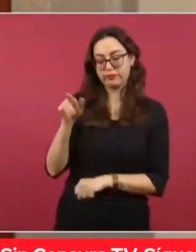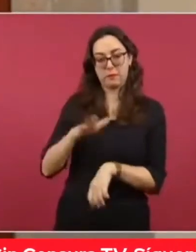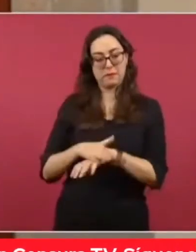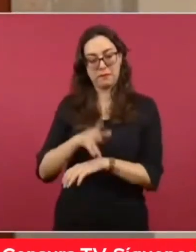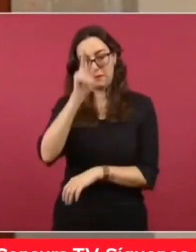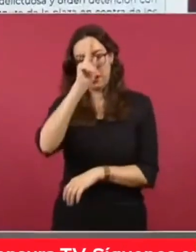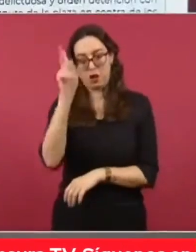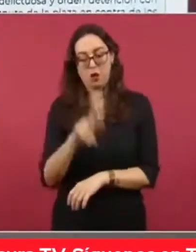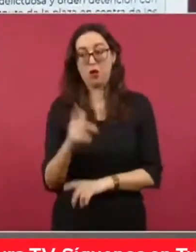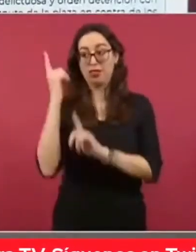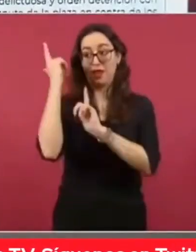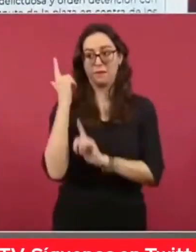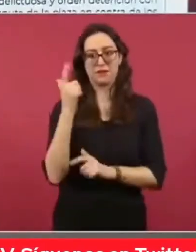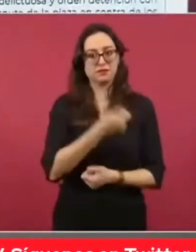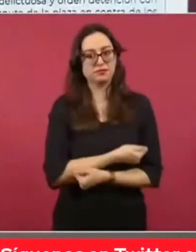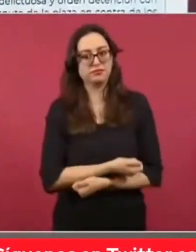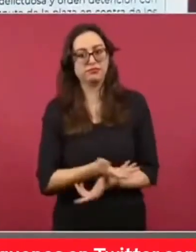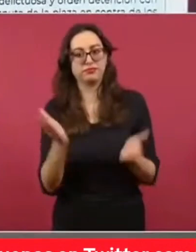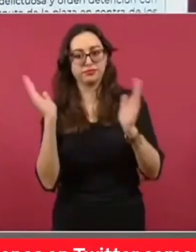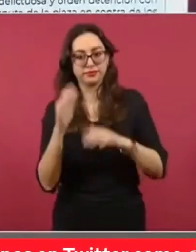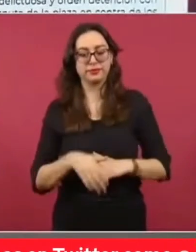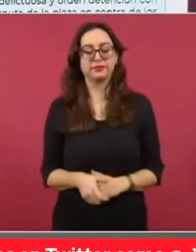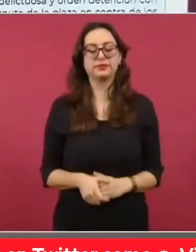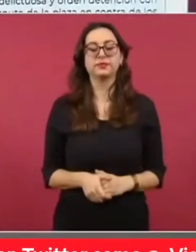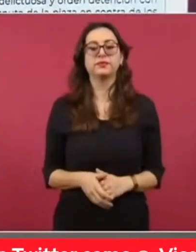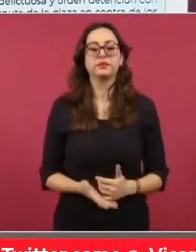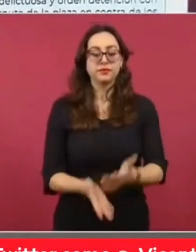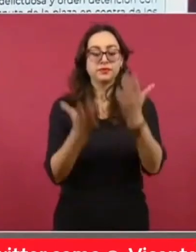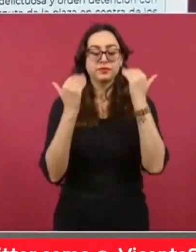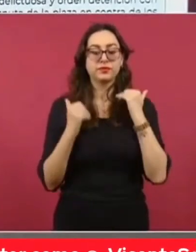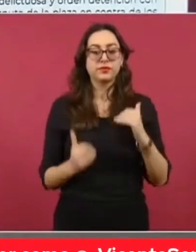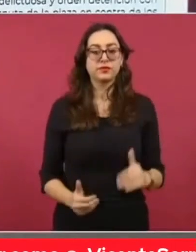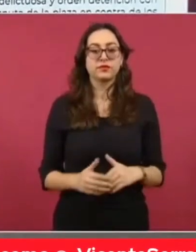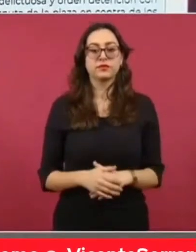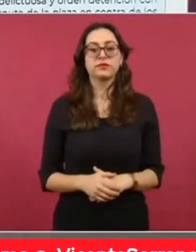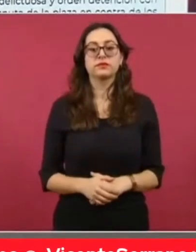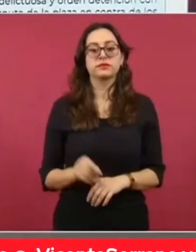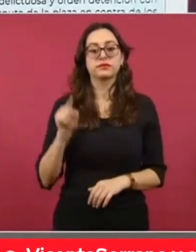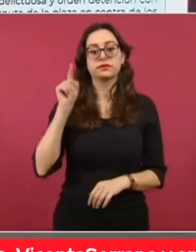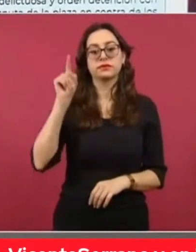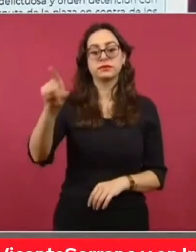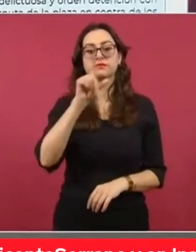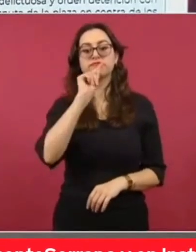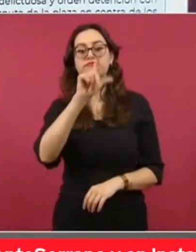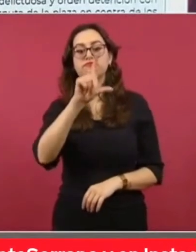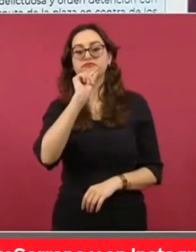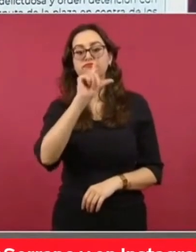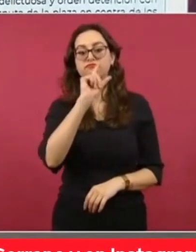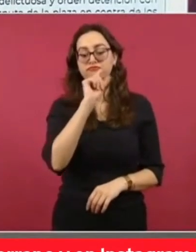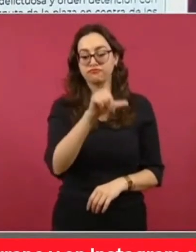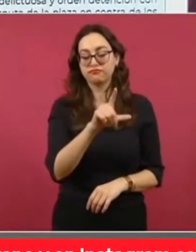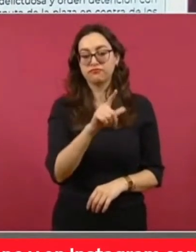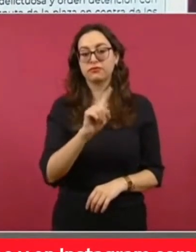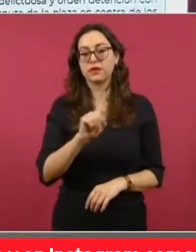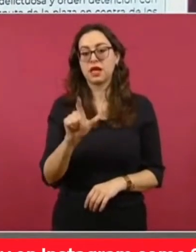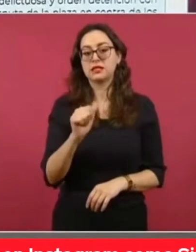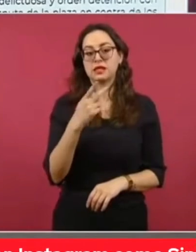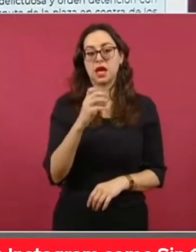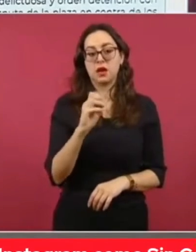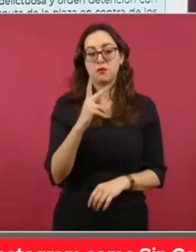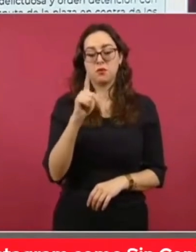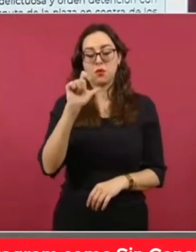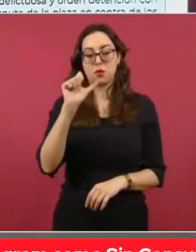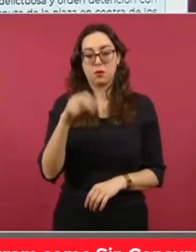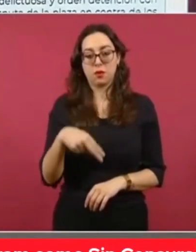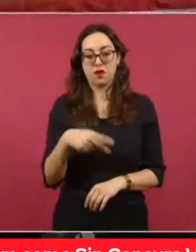sigue y también siguiendo la en Zapopan Jalisco con inteligencia de esta institución la